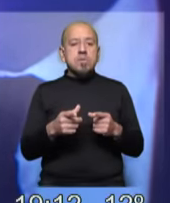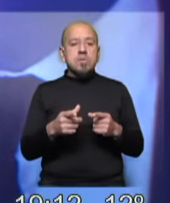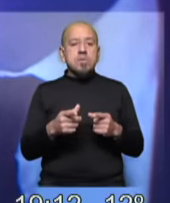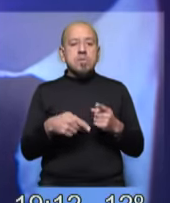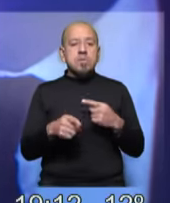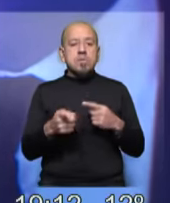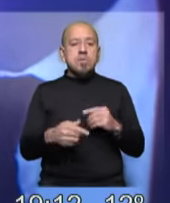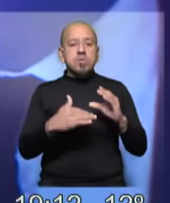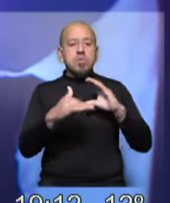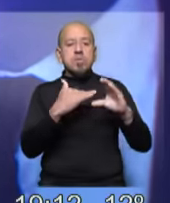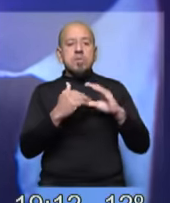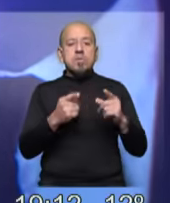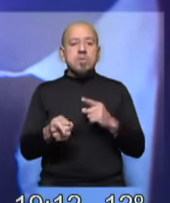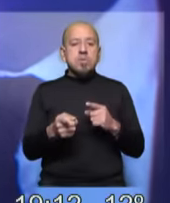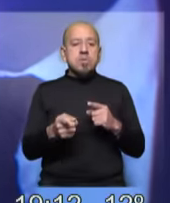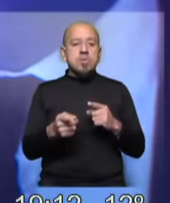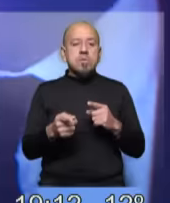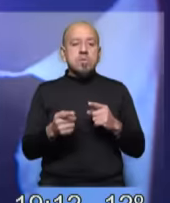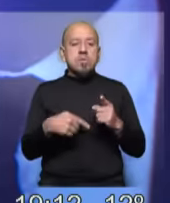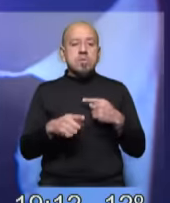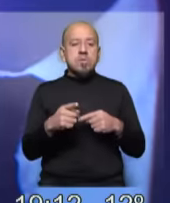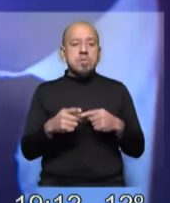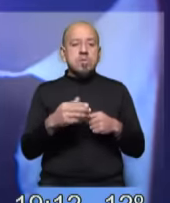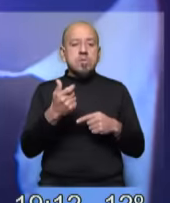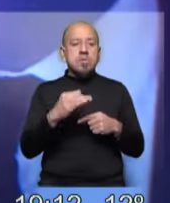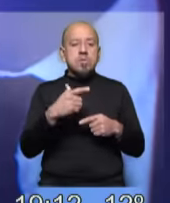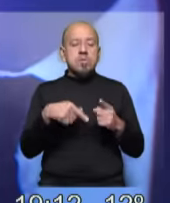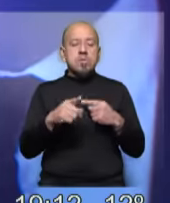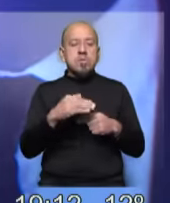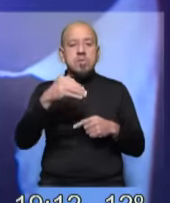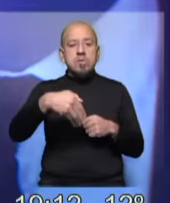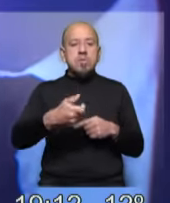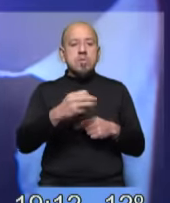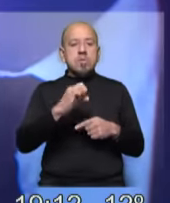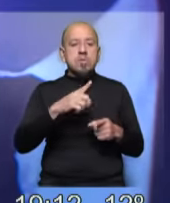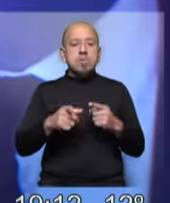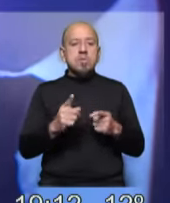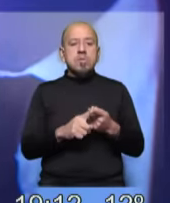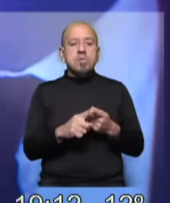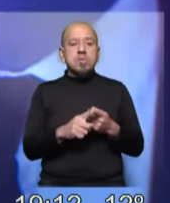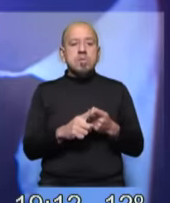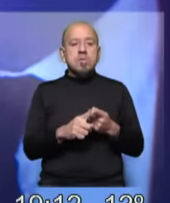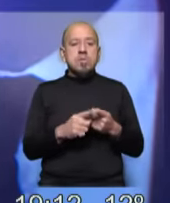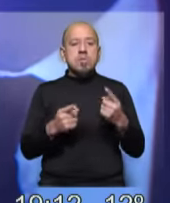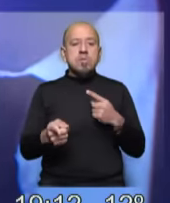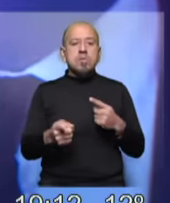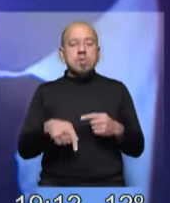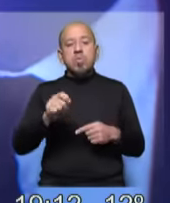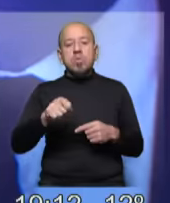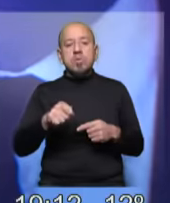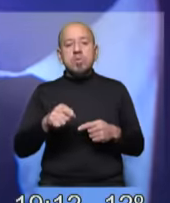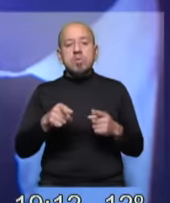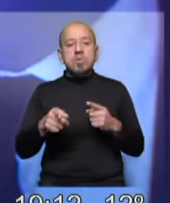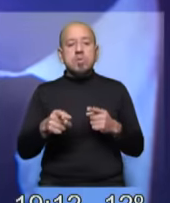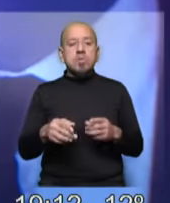estos mensajes, estas capturas de mensajes entre H y Maciel. Y este fallo judicial se dio justamente en